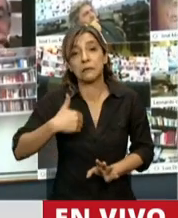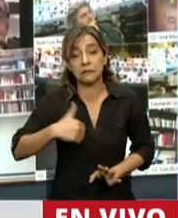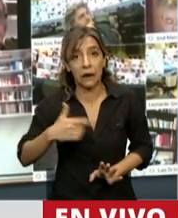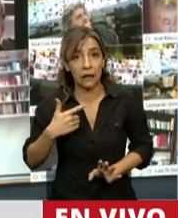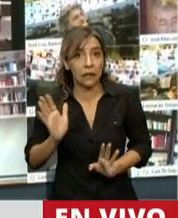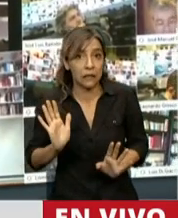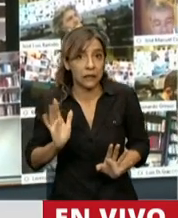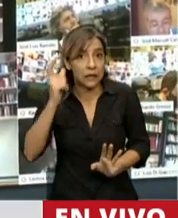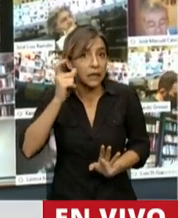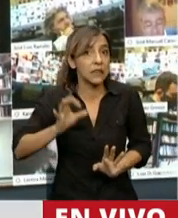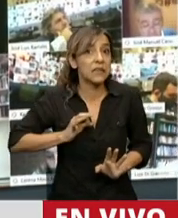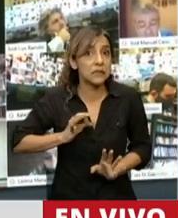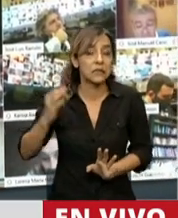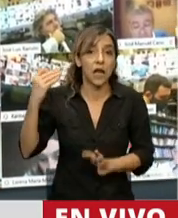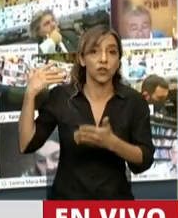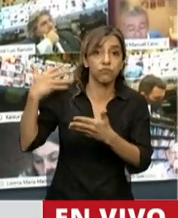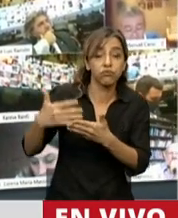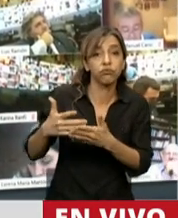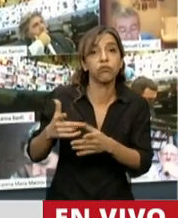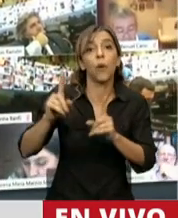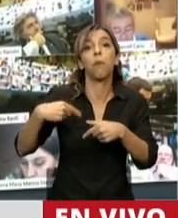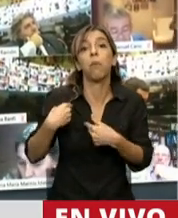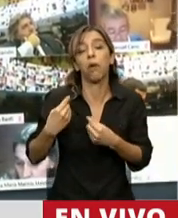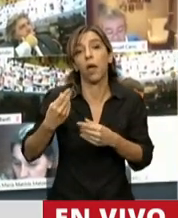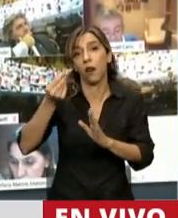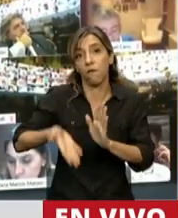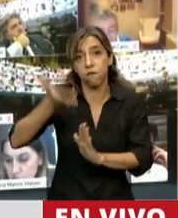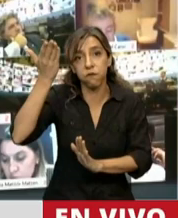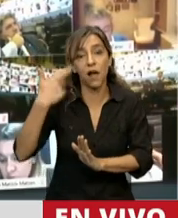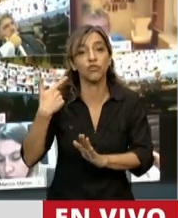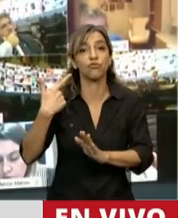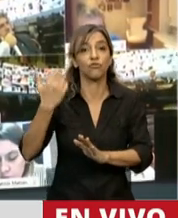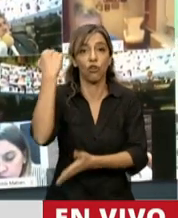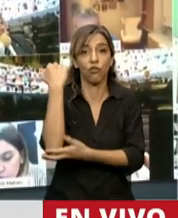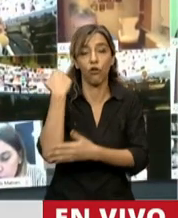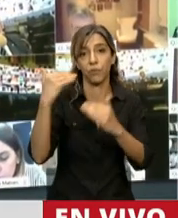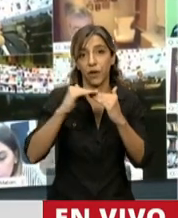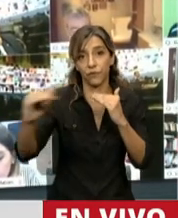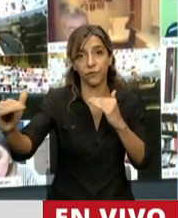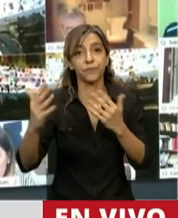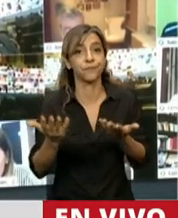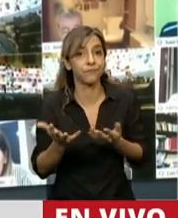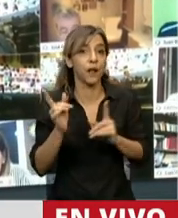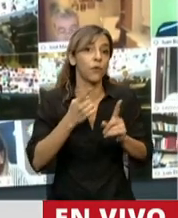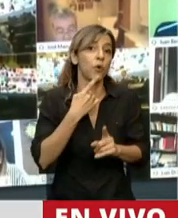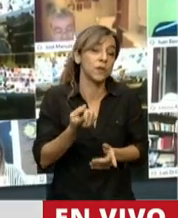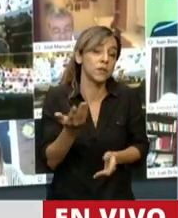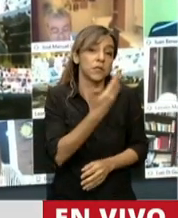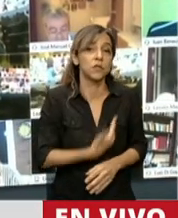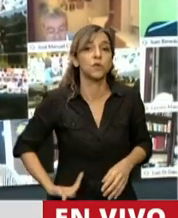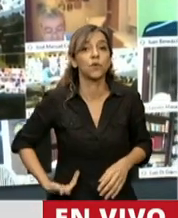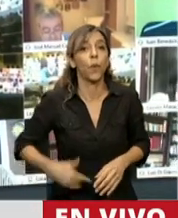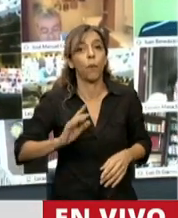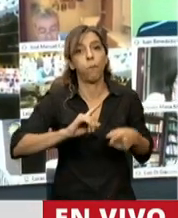de estancamiento y de inflación. Claro, como hubo gobiernos de signos políticos muy distintos, se diluyen las